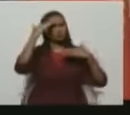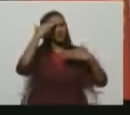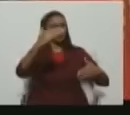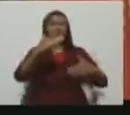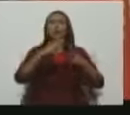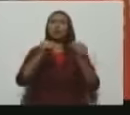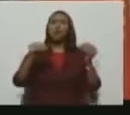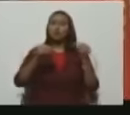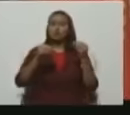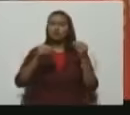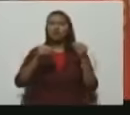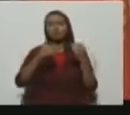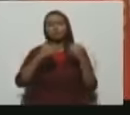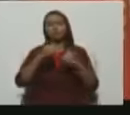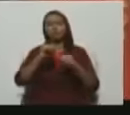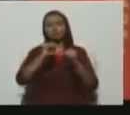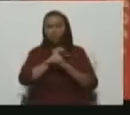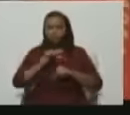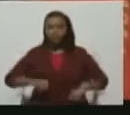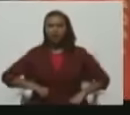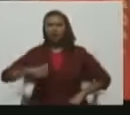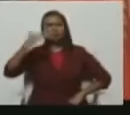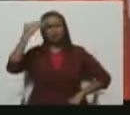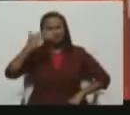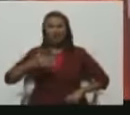Nacional Bolivariana.